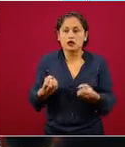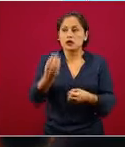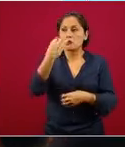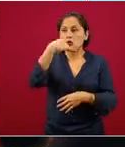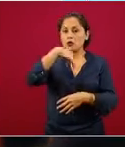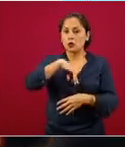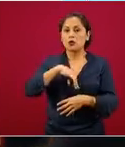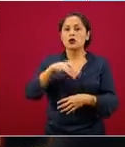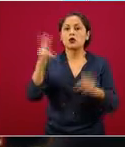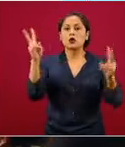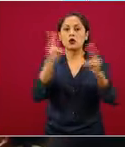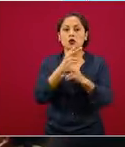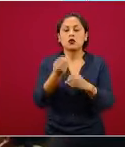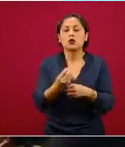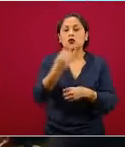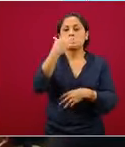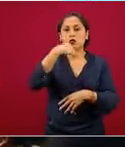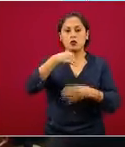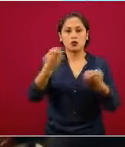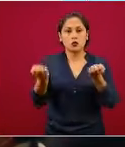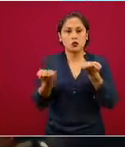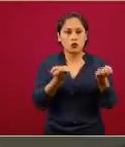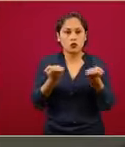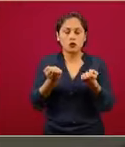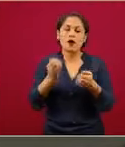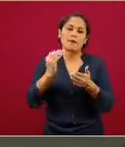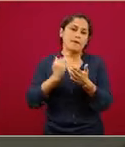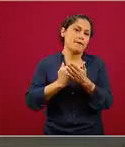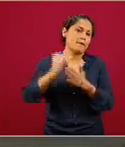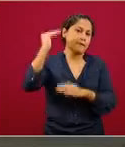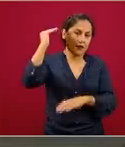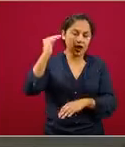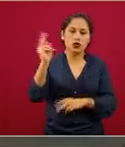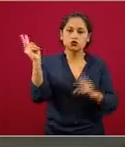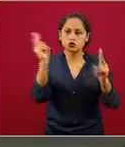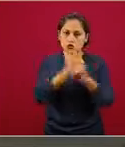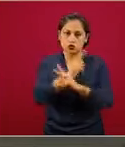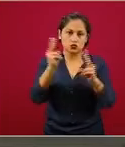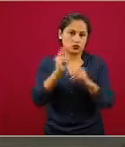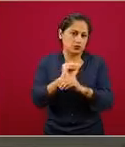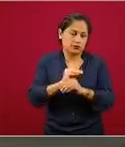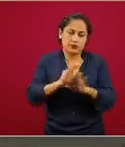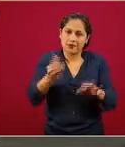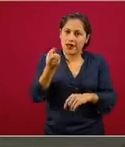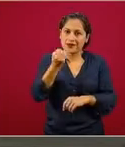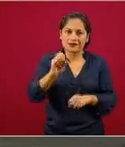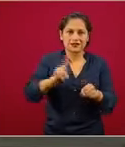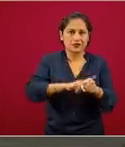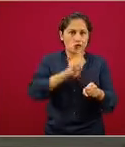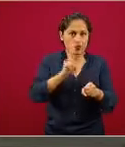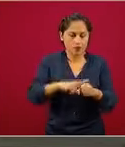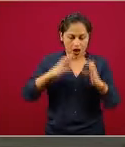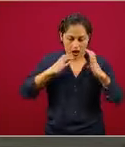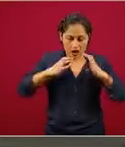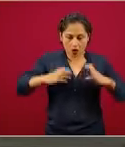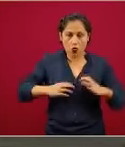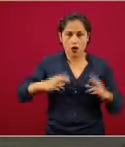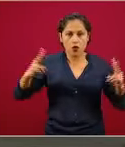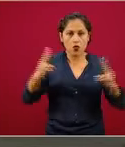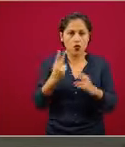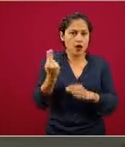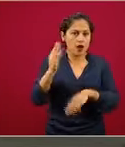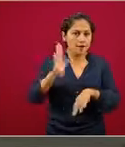que se introduce a los pulmones por minuto indiscutiblemente aumenta cuando aumenta la actividad física, es parte de la respuesta fisiológica a la